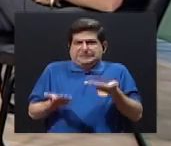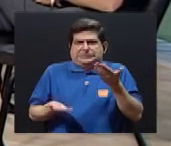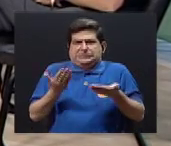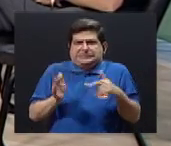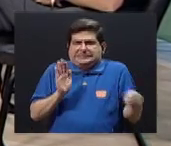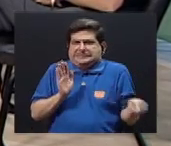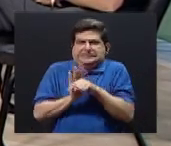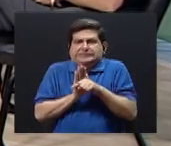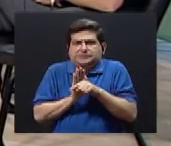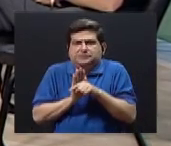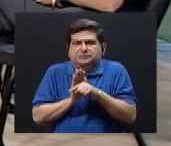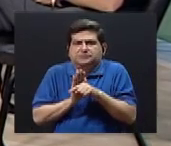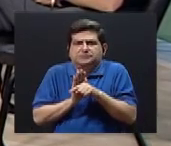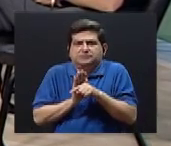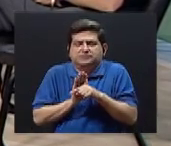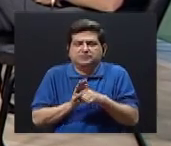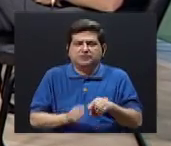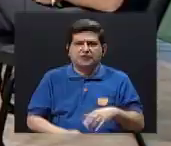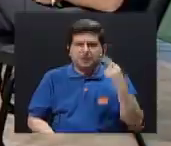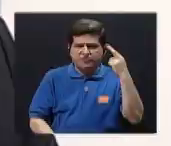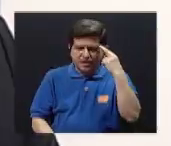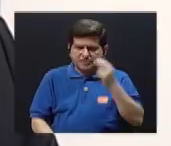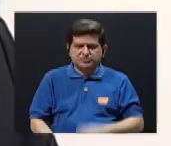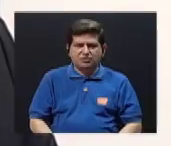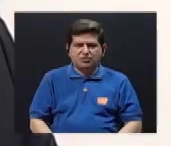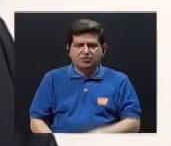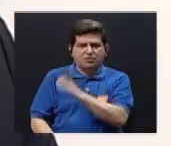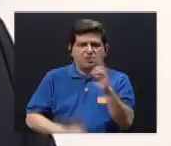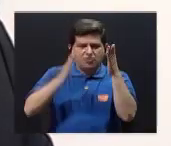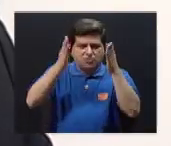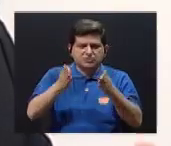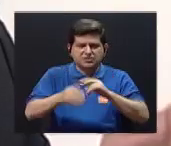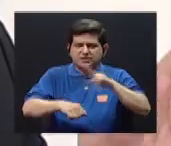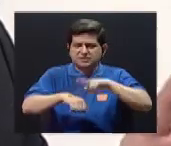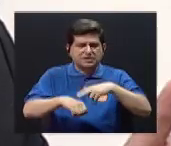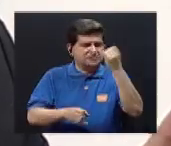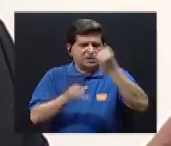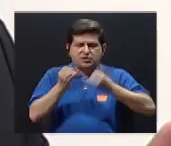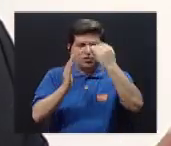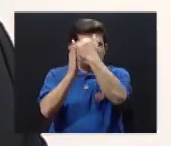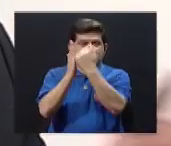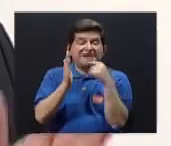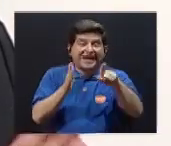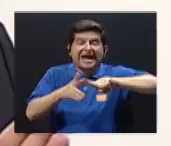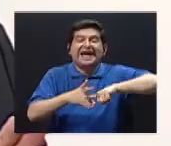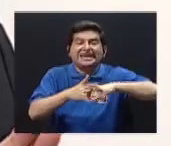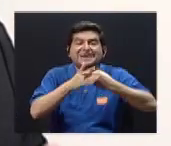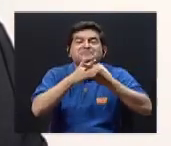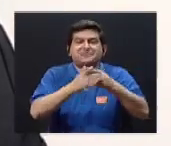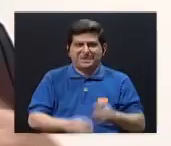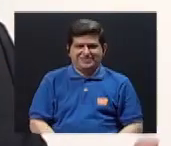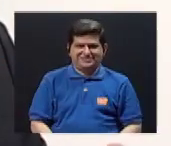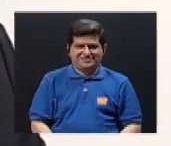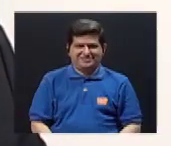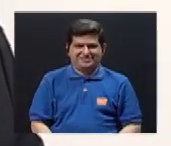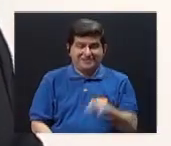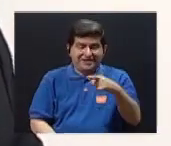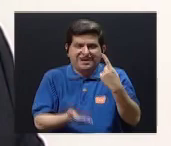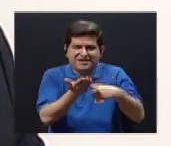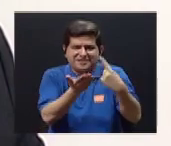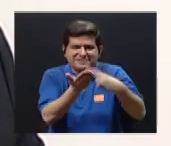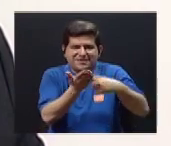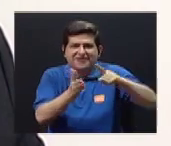sensación negativa, porque Tico Promedio no termina con los créditos. Ahí empieza Tico Promedio, ahí empieza un